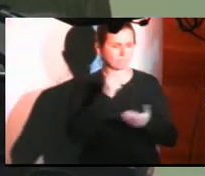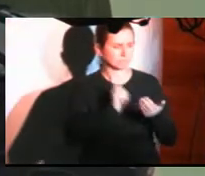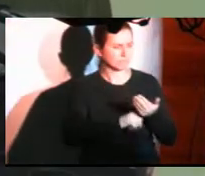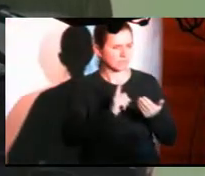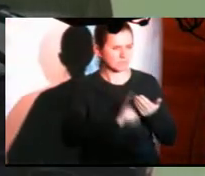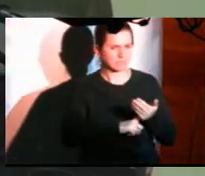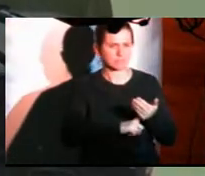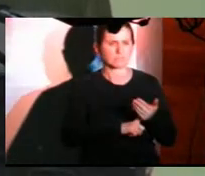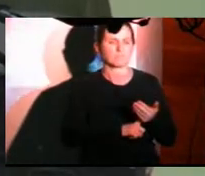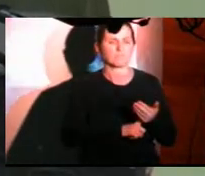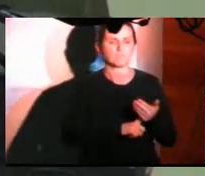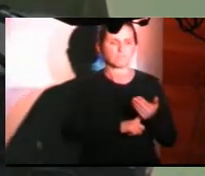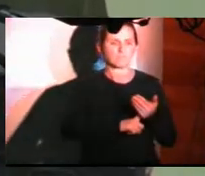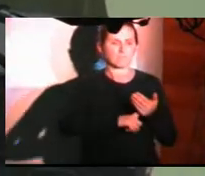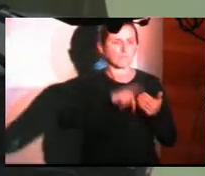de Néstor Kirchner